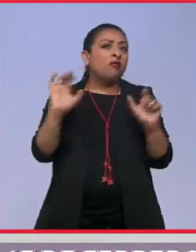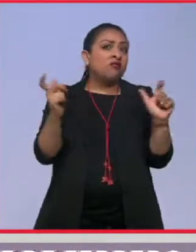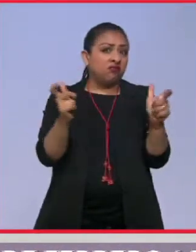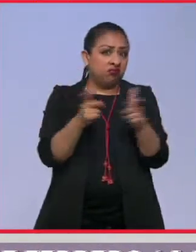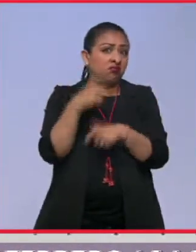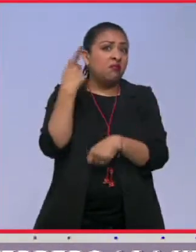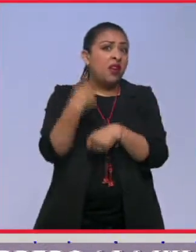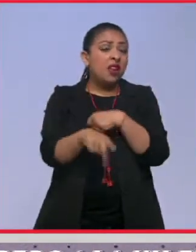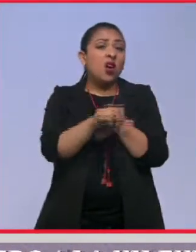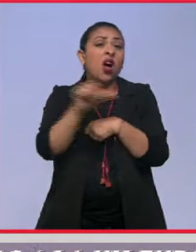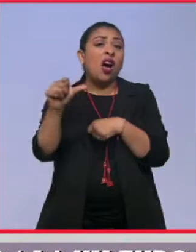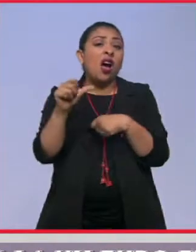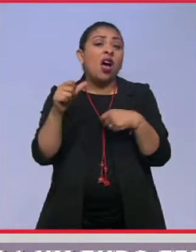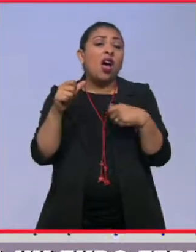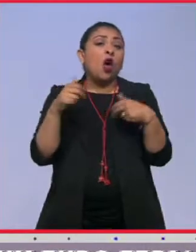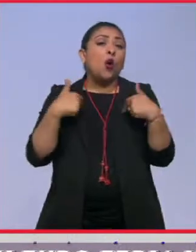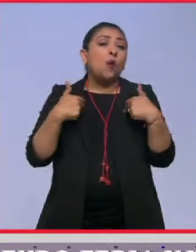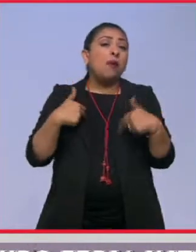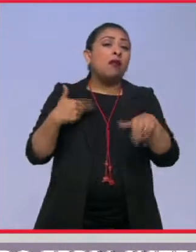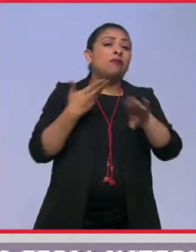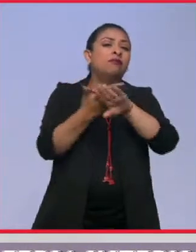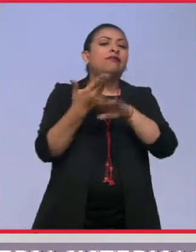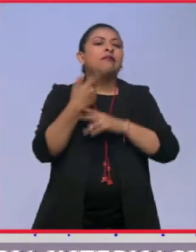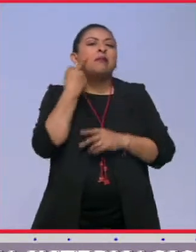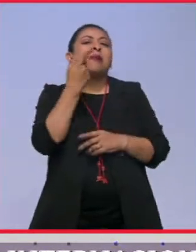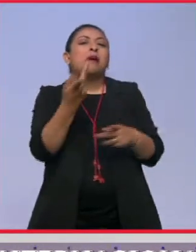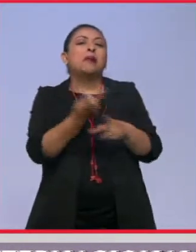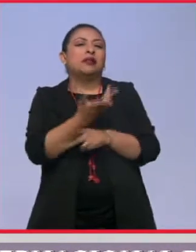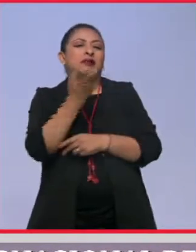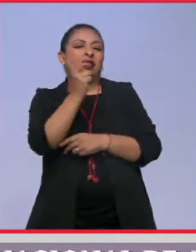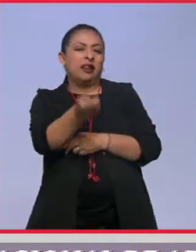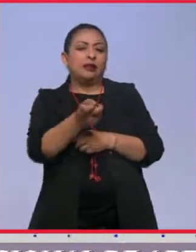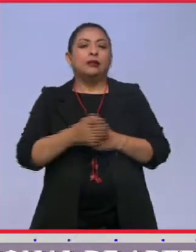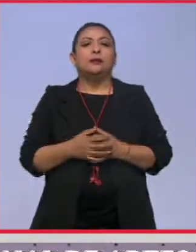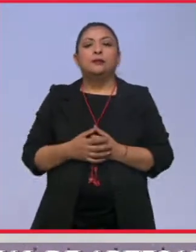extinción por la actividad humana? Veamos qué es lo que va a suceder.